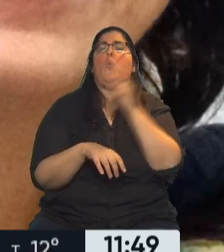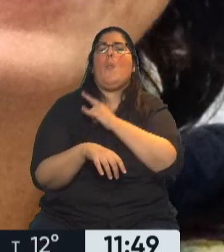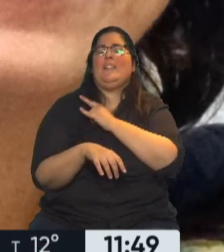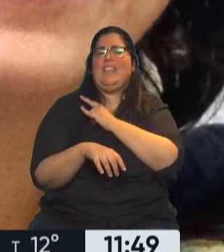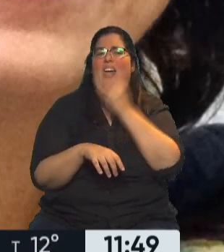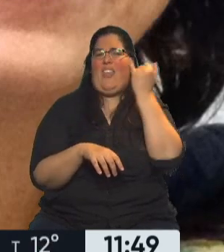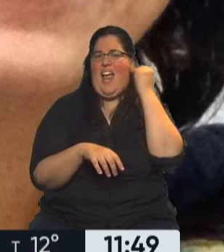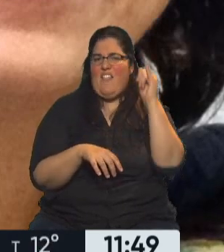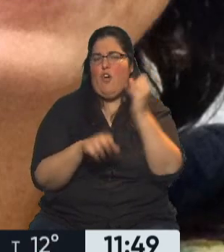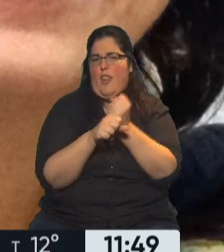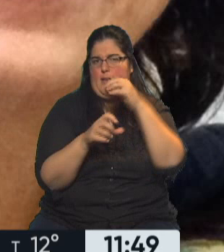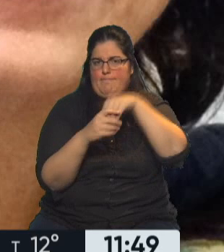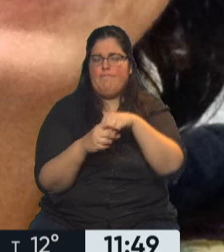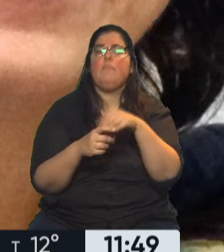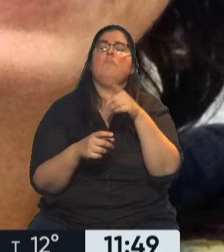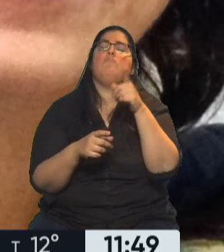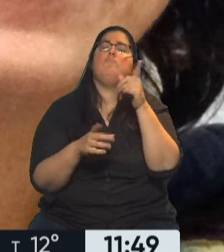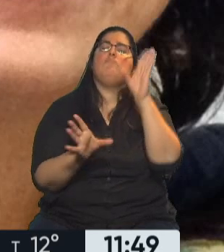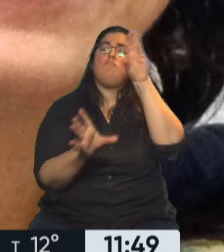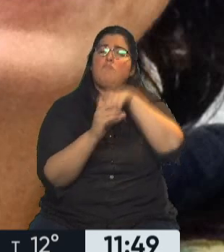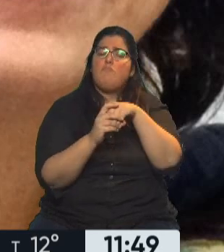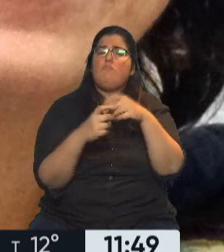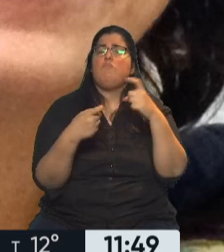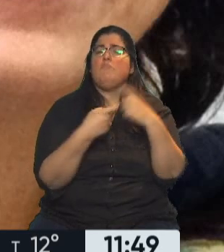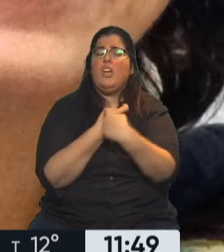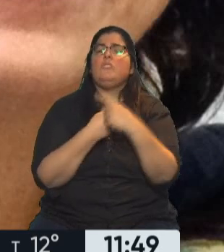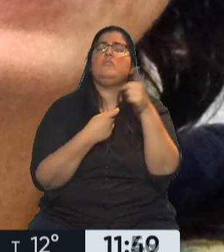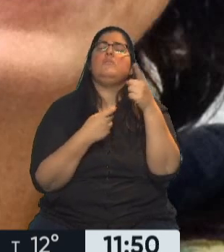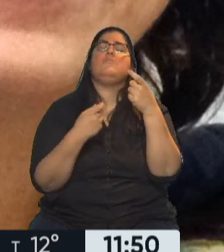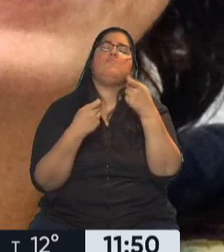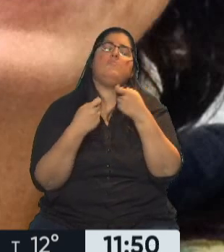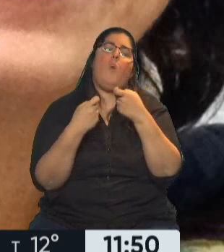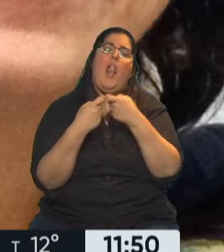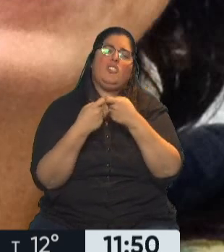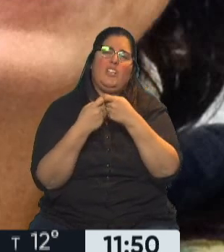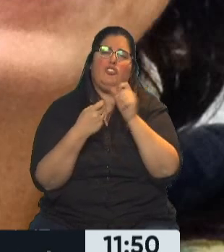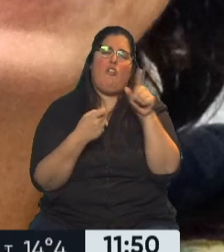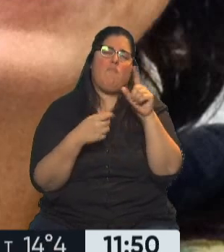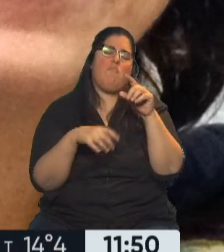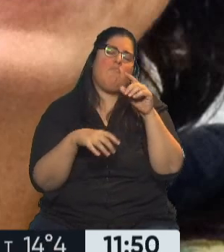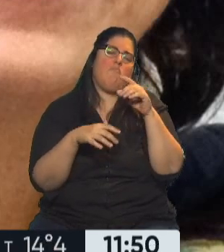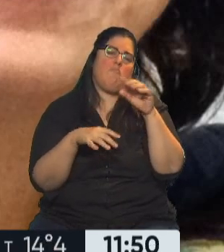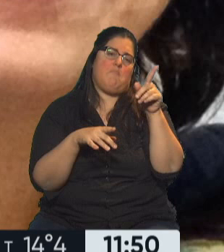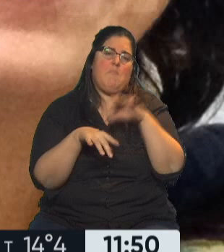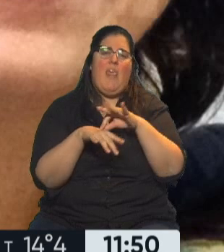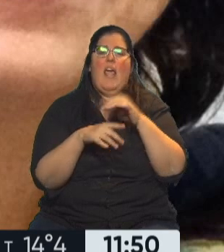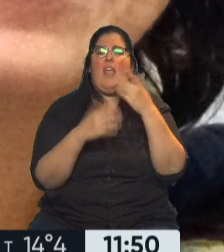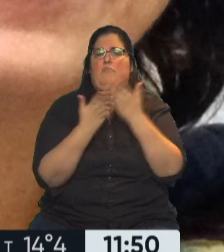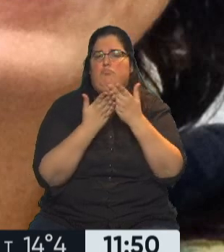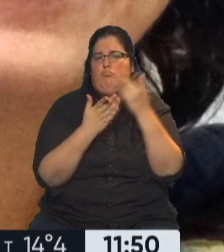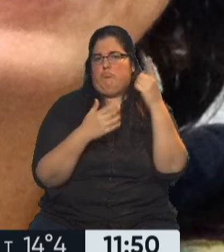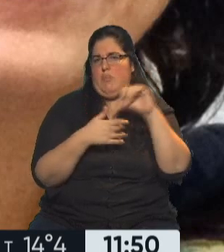Santa Bárbara, es miembro de la Latin American Studies Association, publicó muchos artículos en revistas